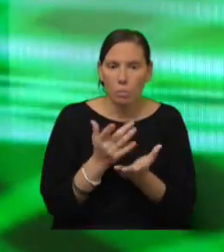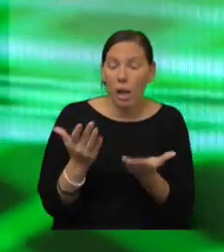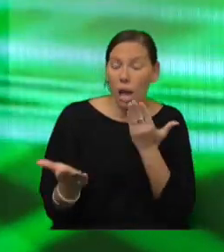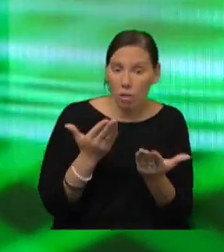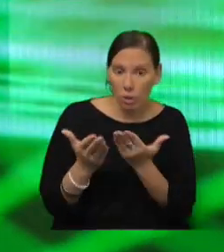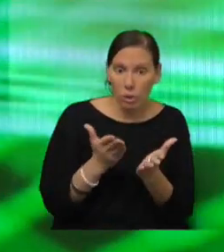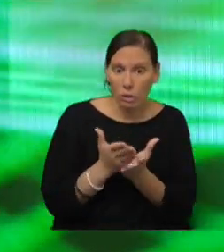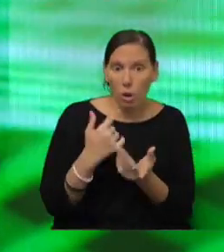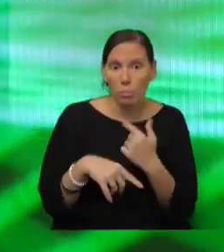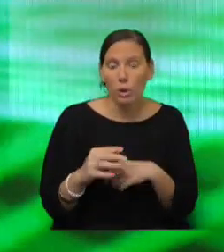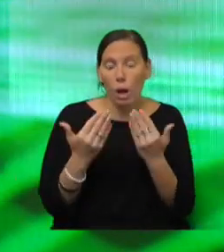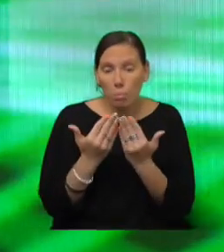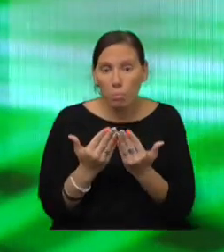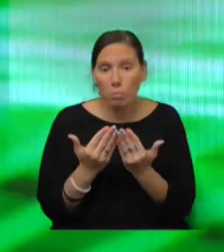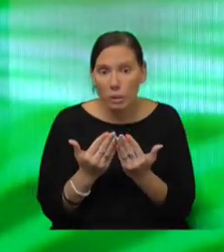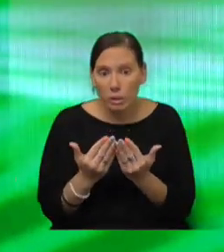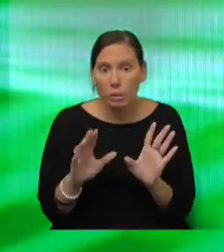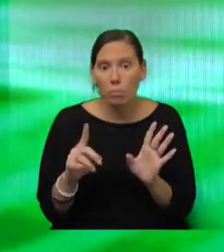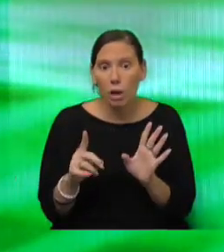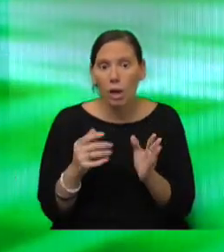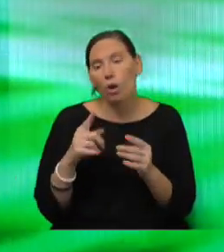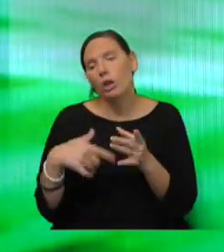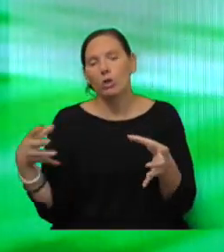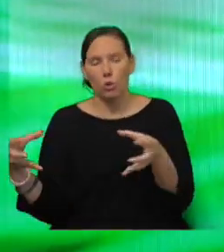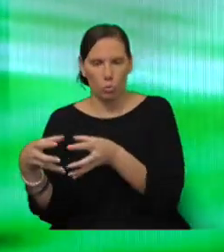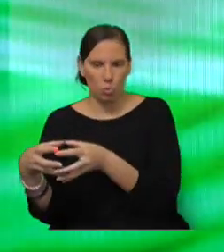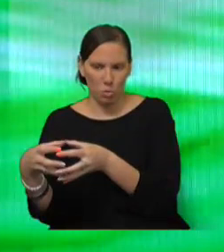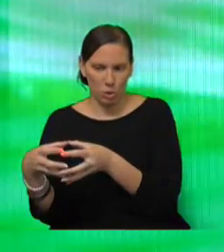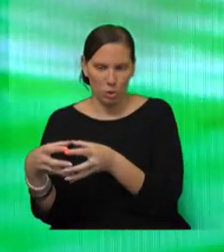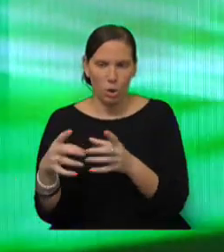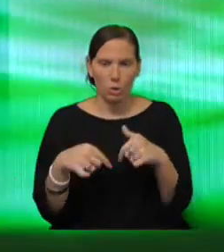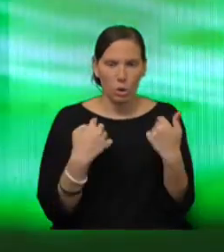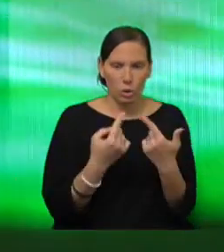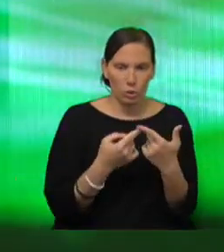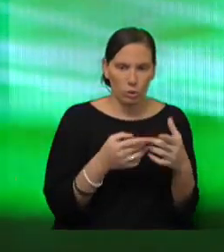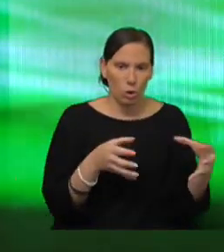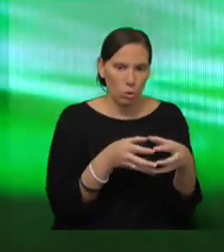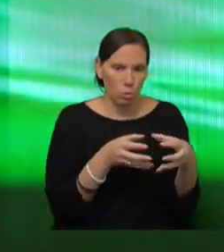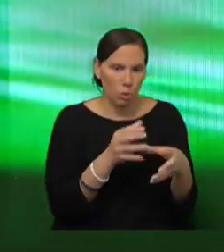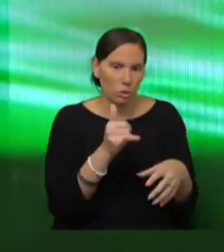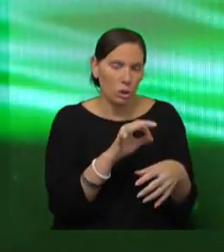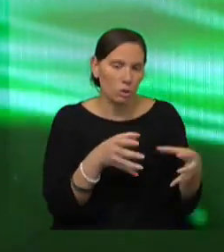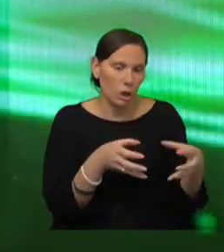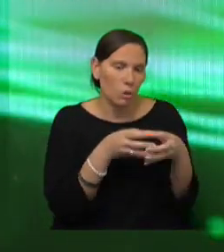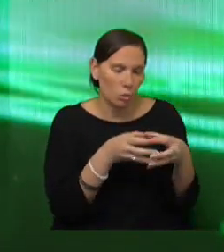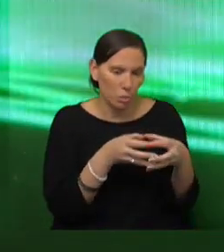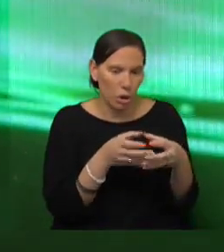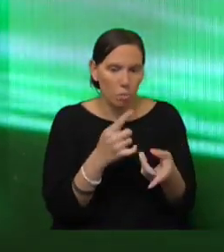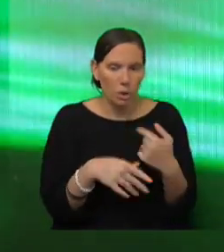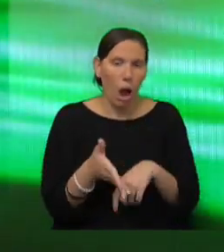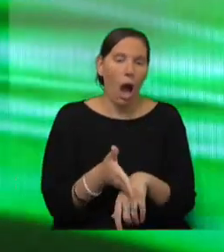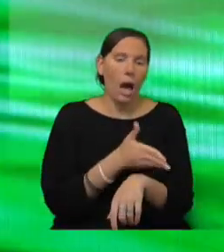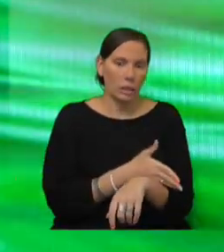pero creo que en principio el debate es con el otro bloque nosotros en principio vamos a hacer un equipo Sí o sí pero hoy tiene que antes que